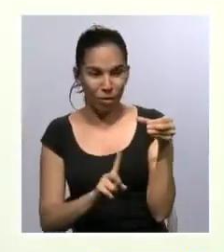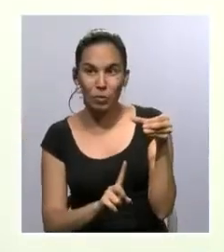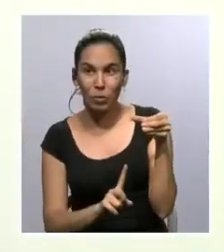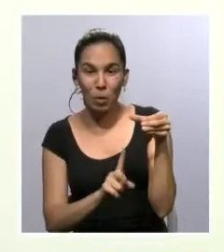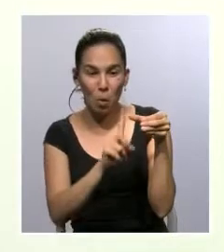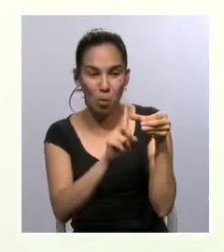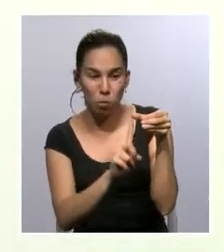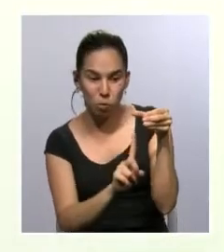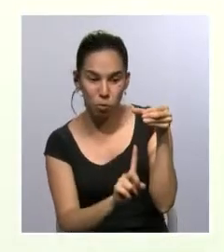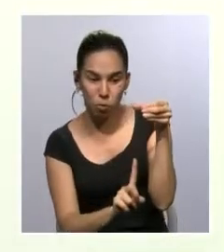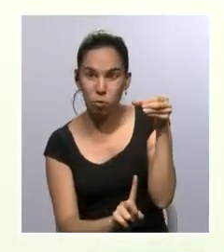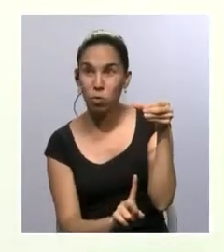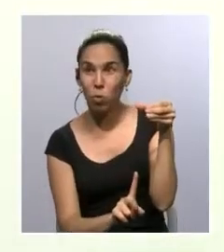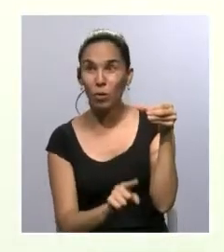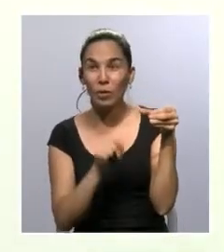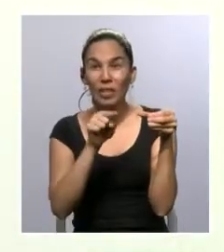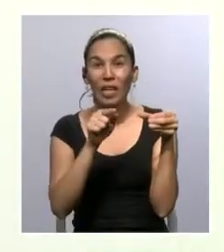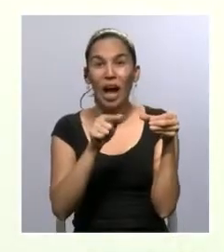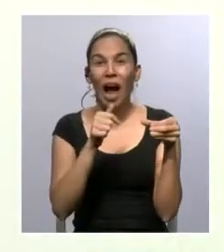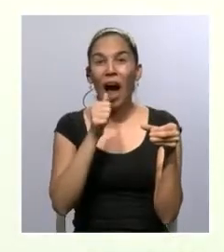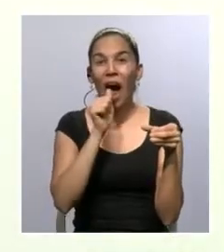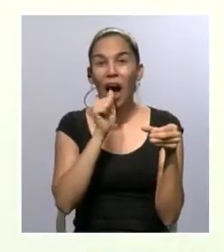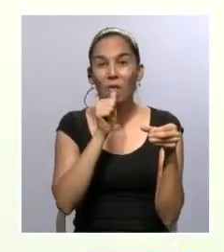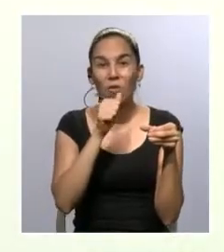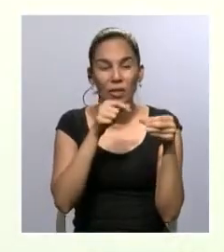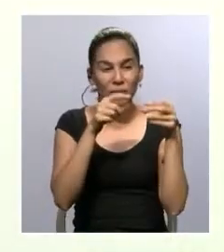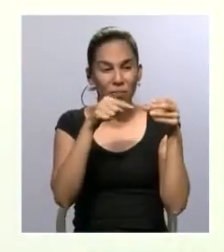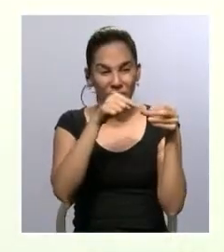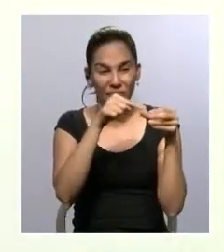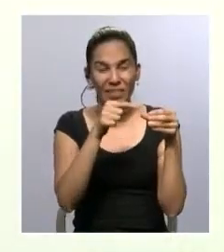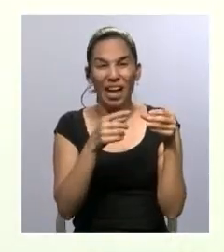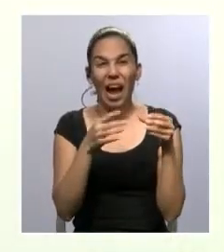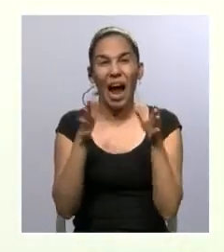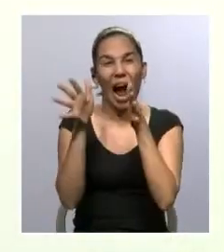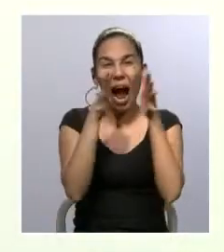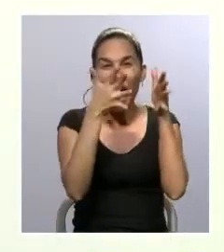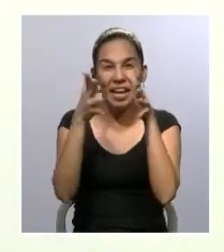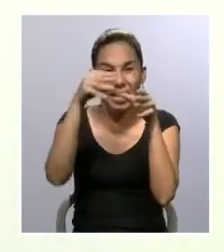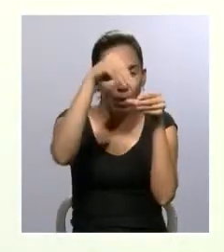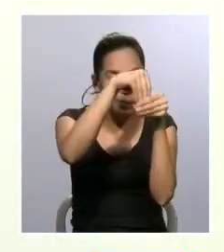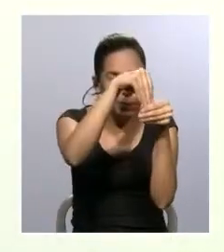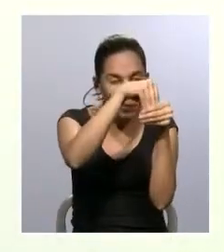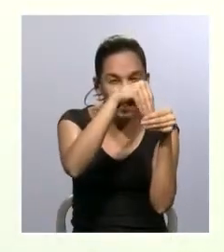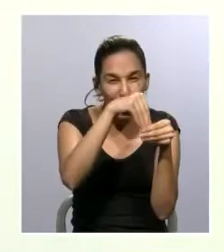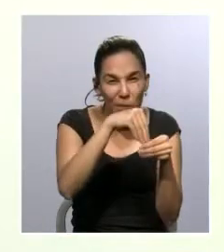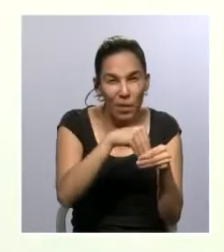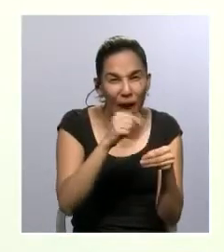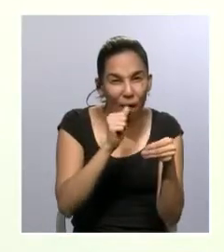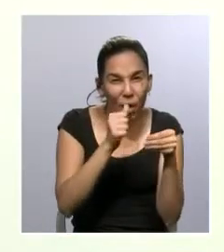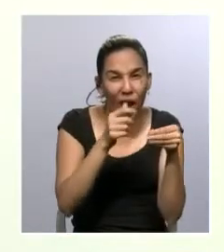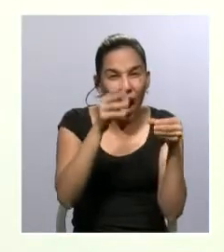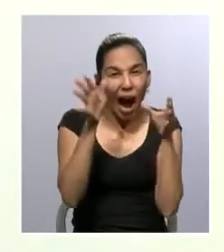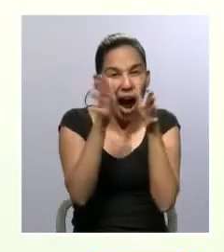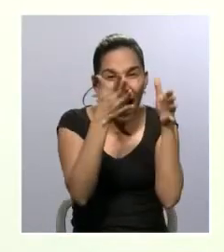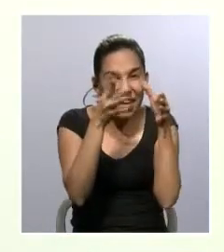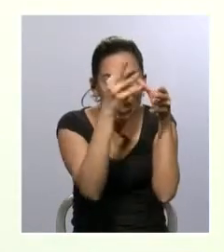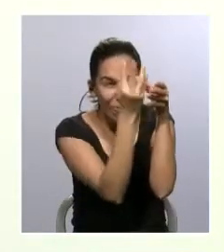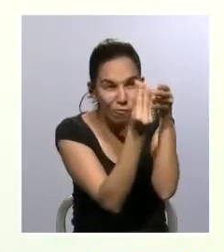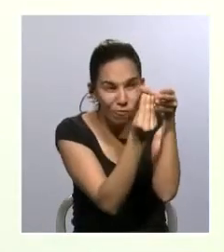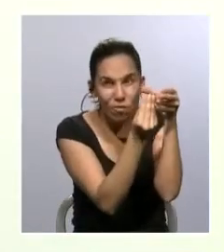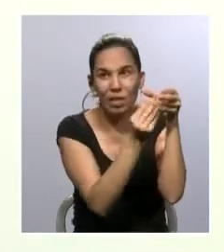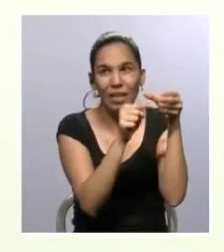hidrostática sobre las pequeñas burbujas de aire hace que estas se reduzcan de